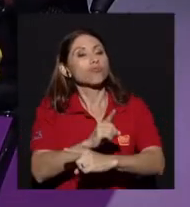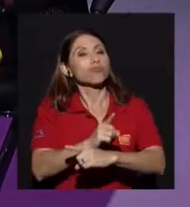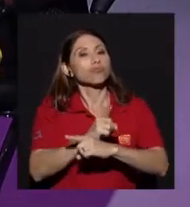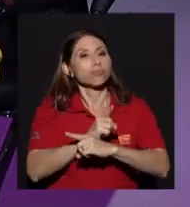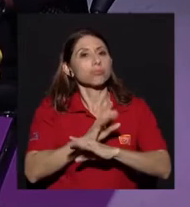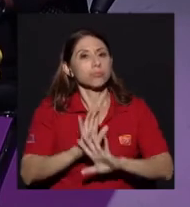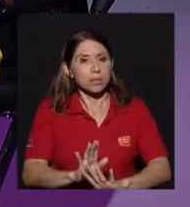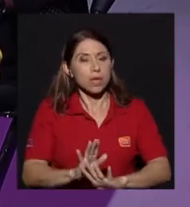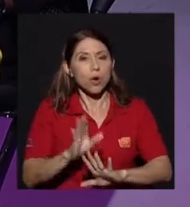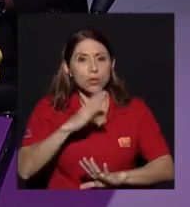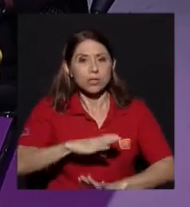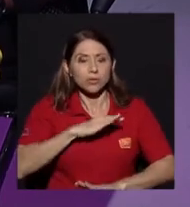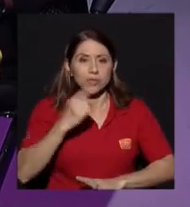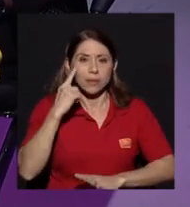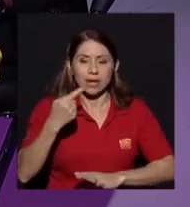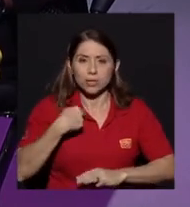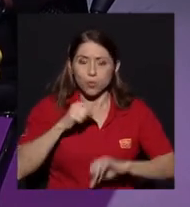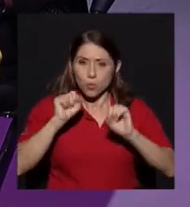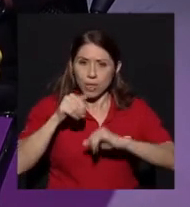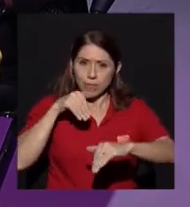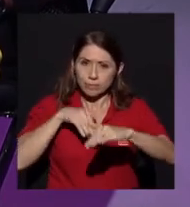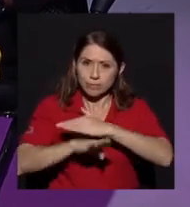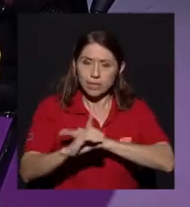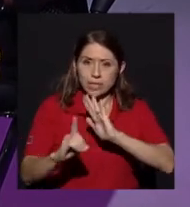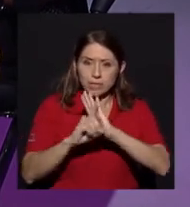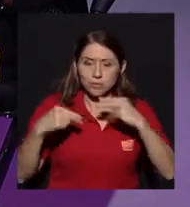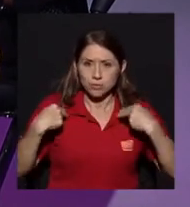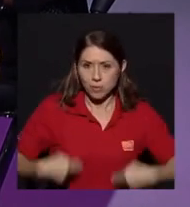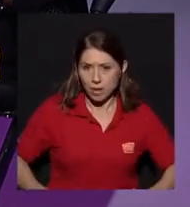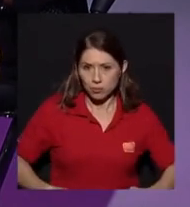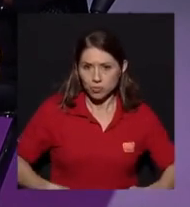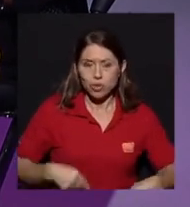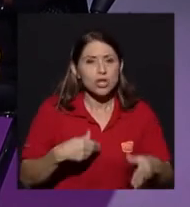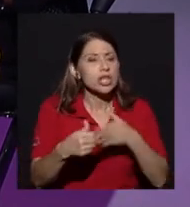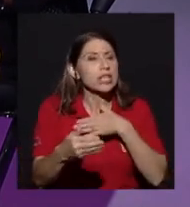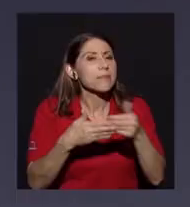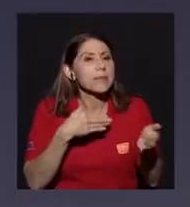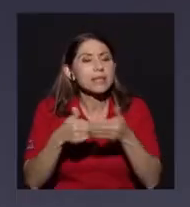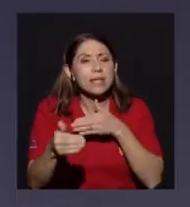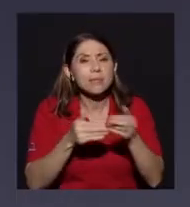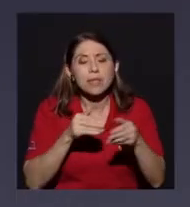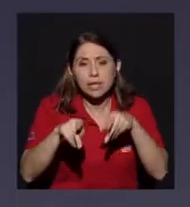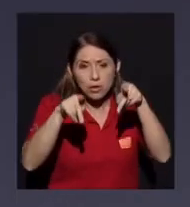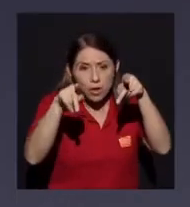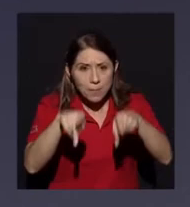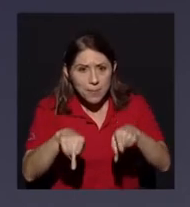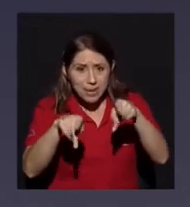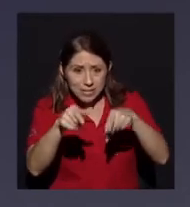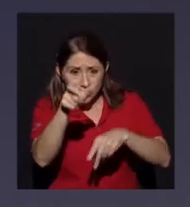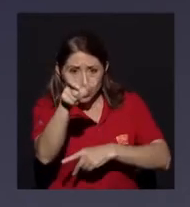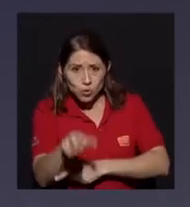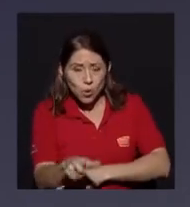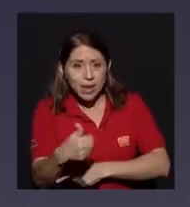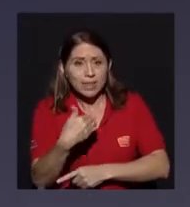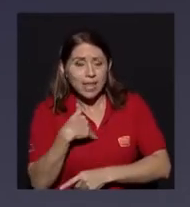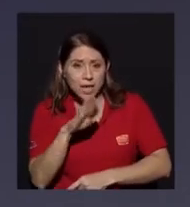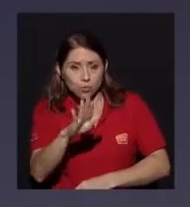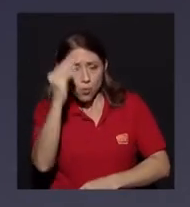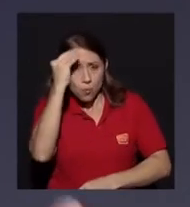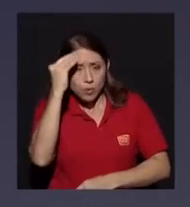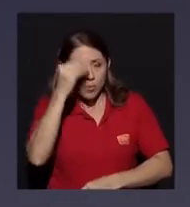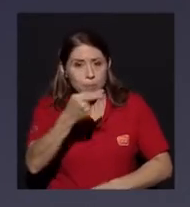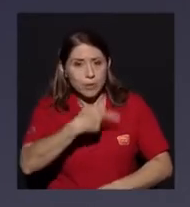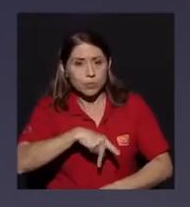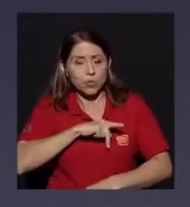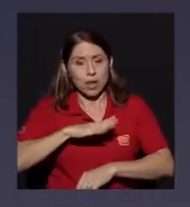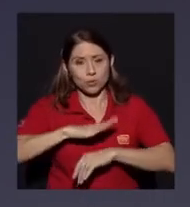que yo tenga acceso a esos derechos humanos independientemente de lo que un funcionario o funcionaria particular tenga de opinión personal sobre